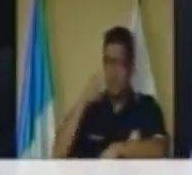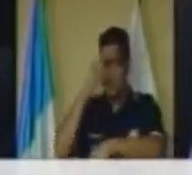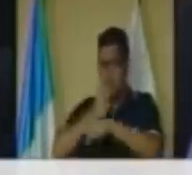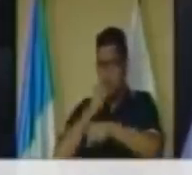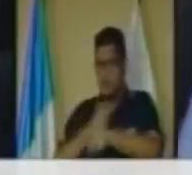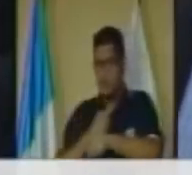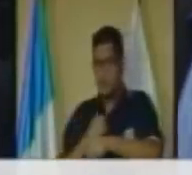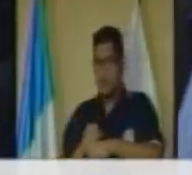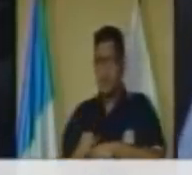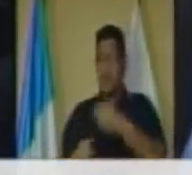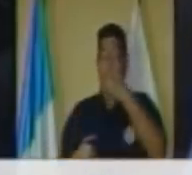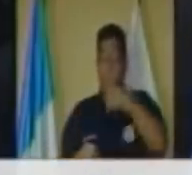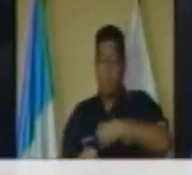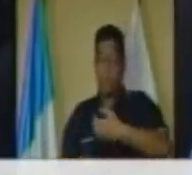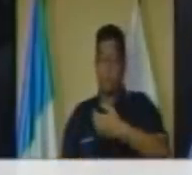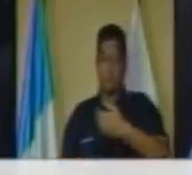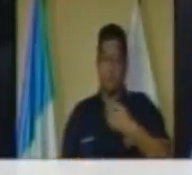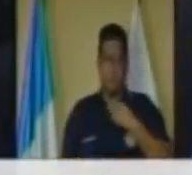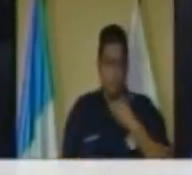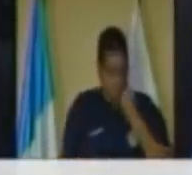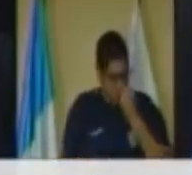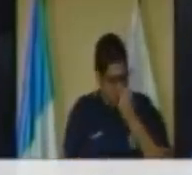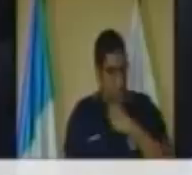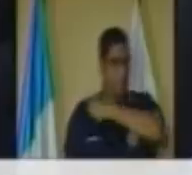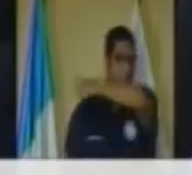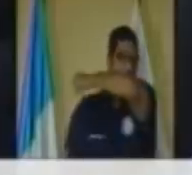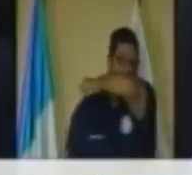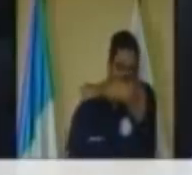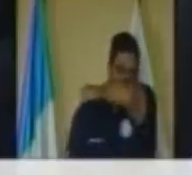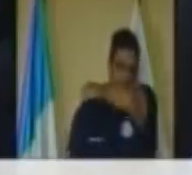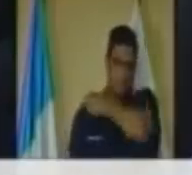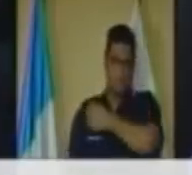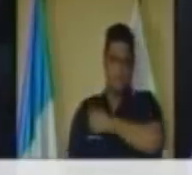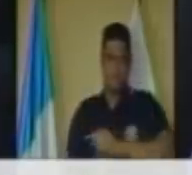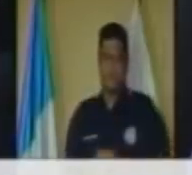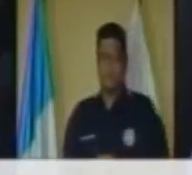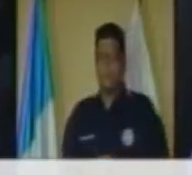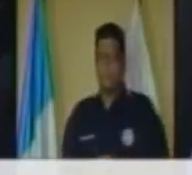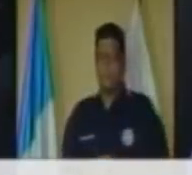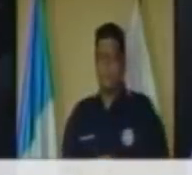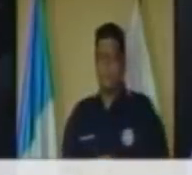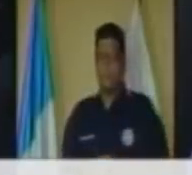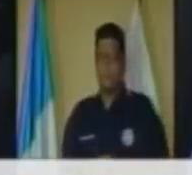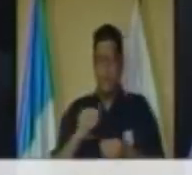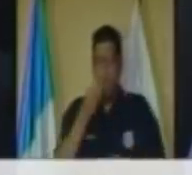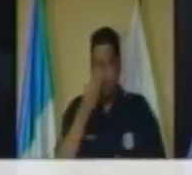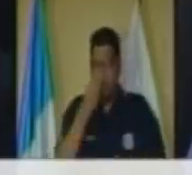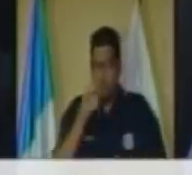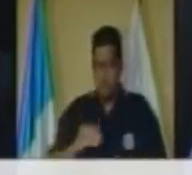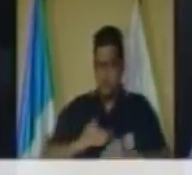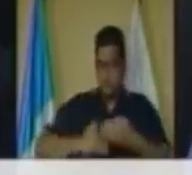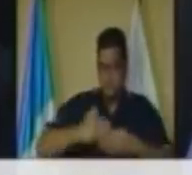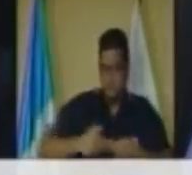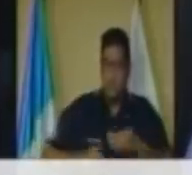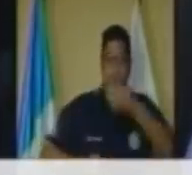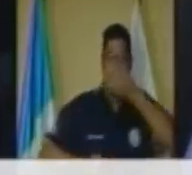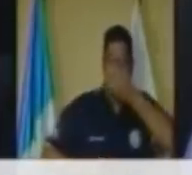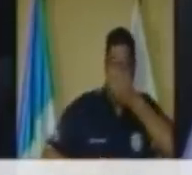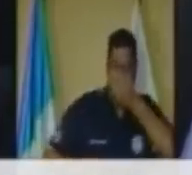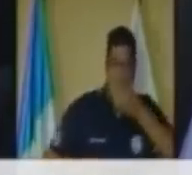estornudo. Le voy a dejar el micrófono al doctor Barreneche para que recalque esas